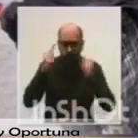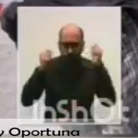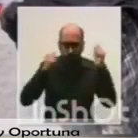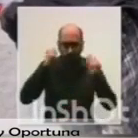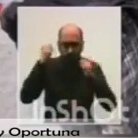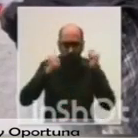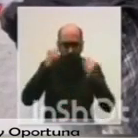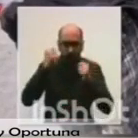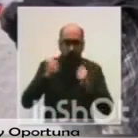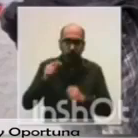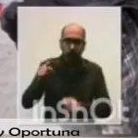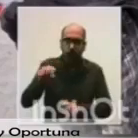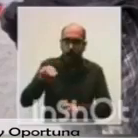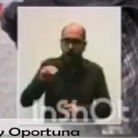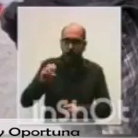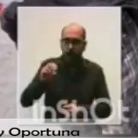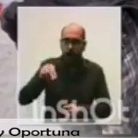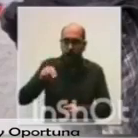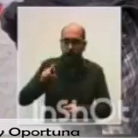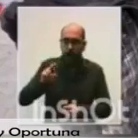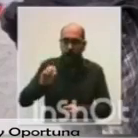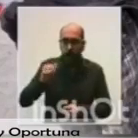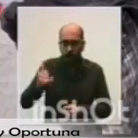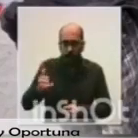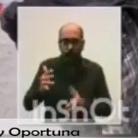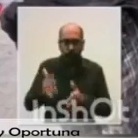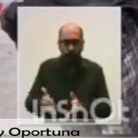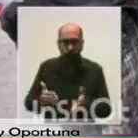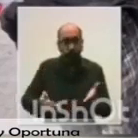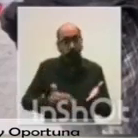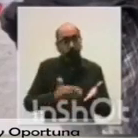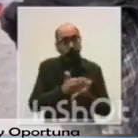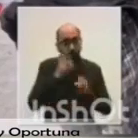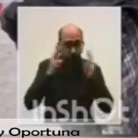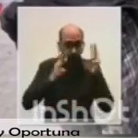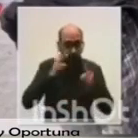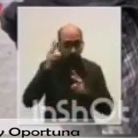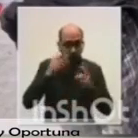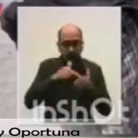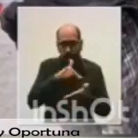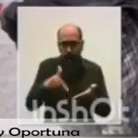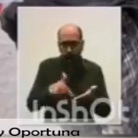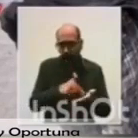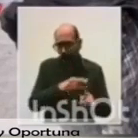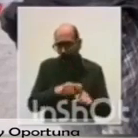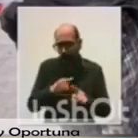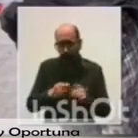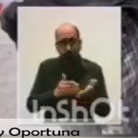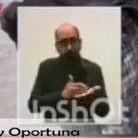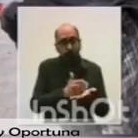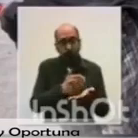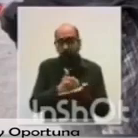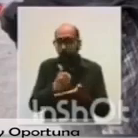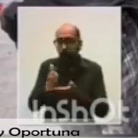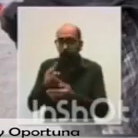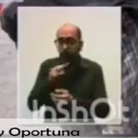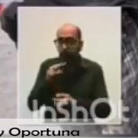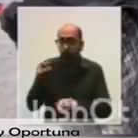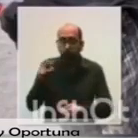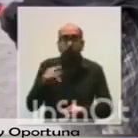Turismo, Roberto Monroy, ha hecho recorridos en las enramadas y también en los